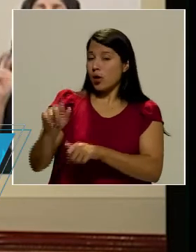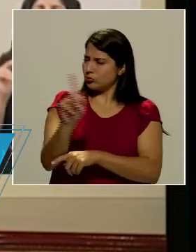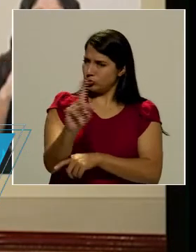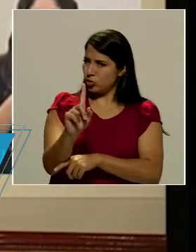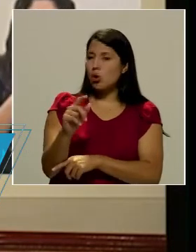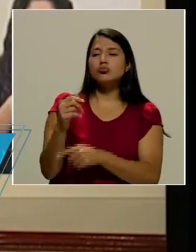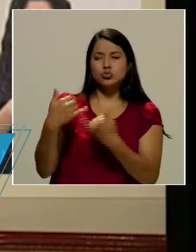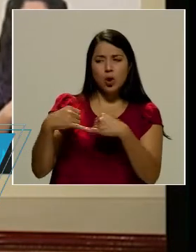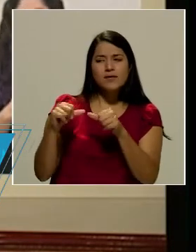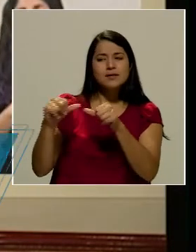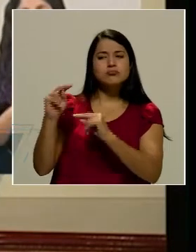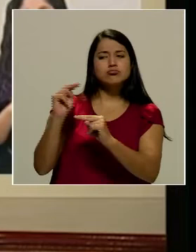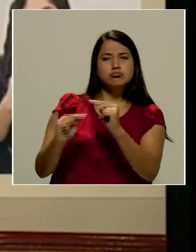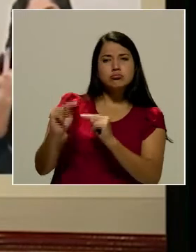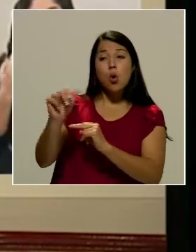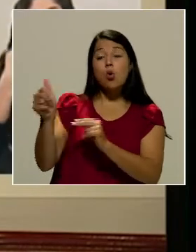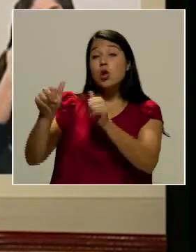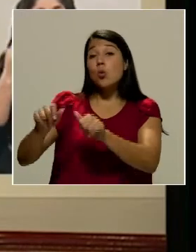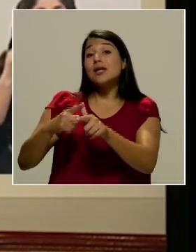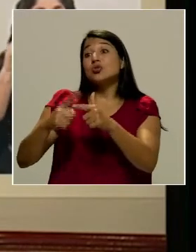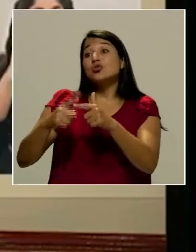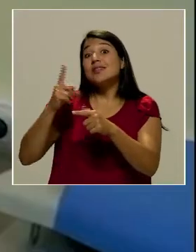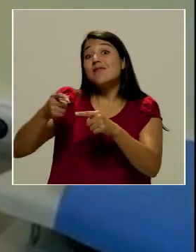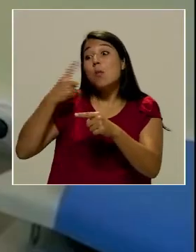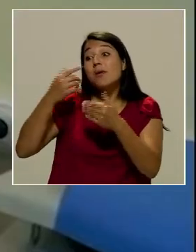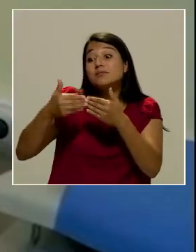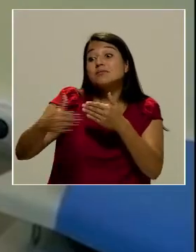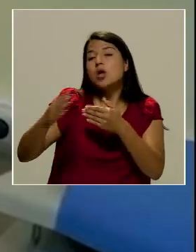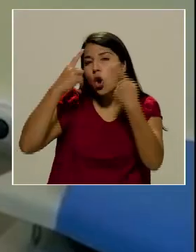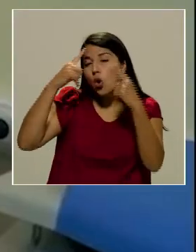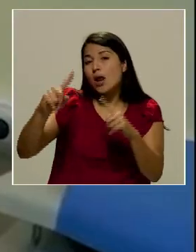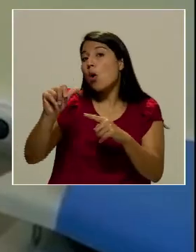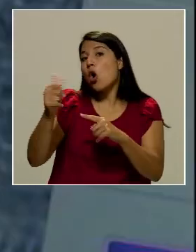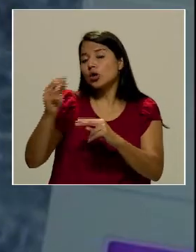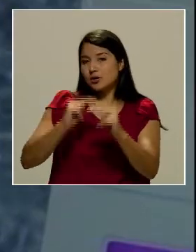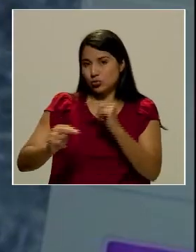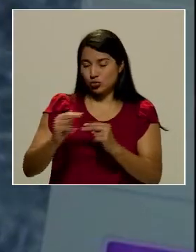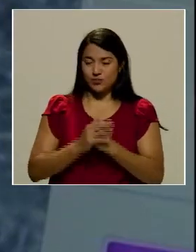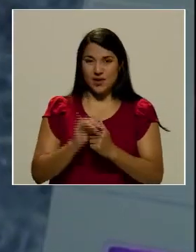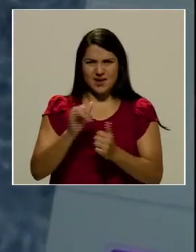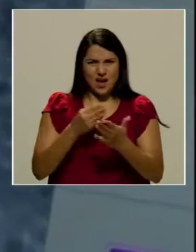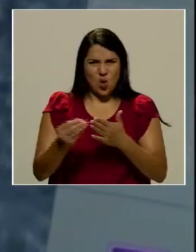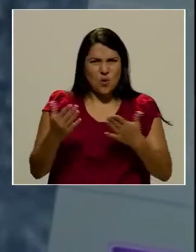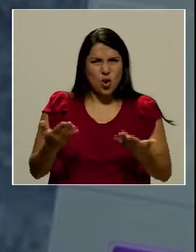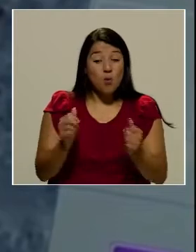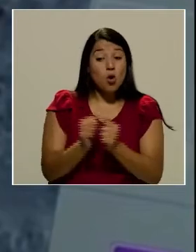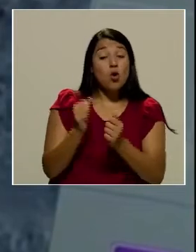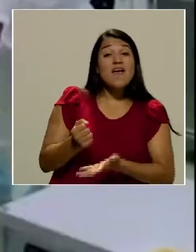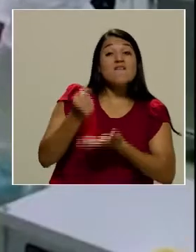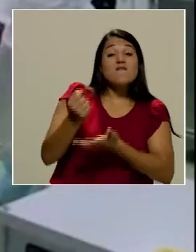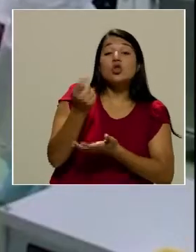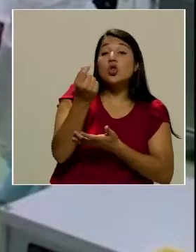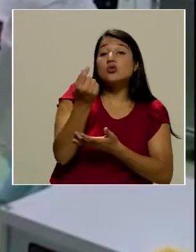así que tendremos que ver el desarrollo de futuras negociaciones. Esta compra se lograría mediante el Fondo Nacional de Emergencias por